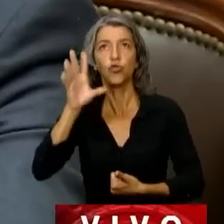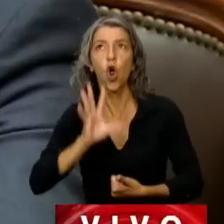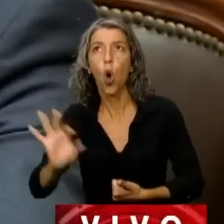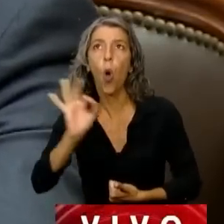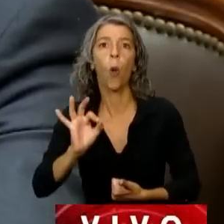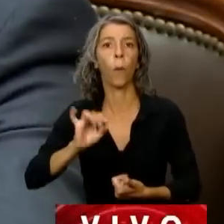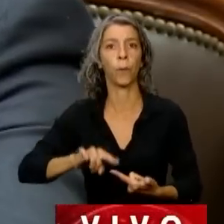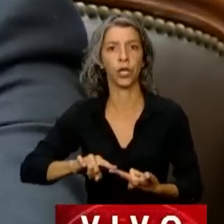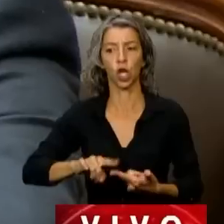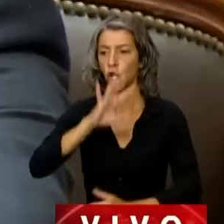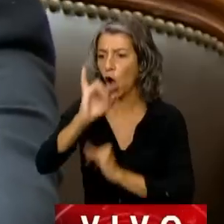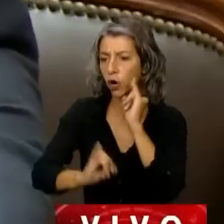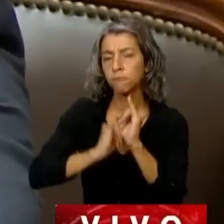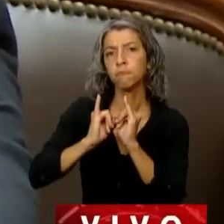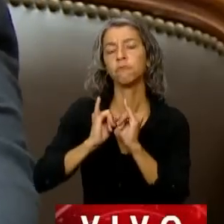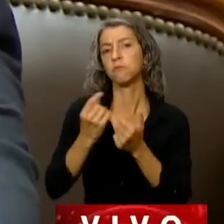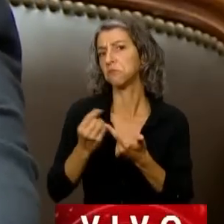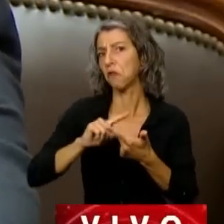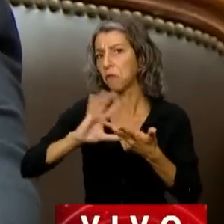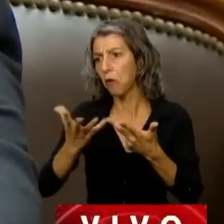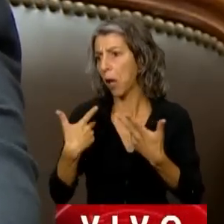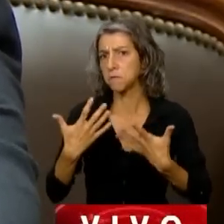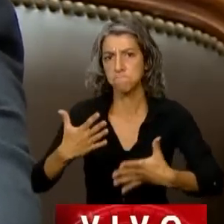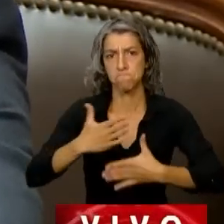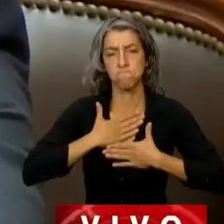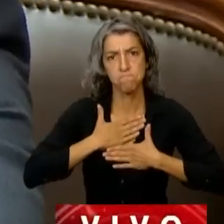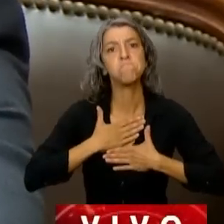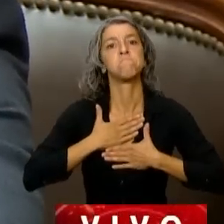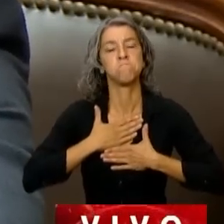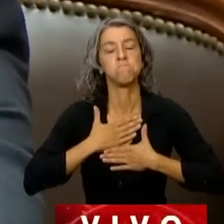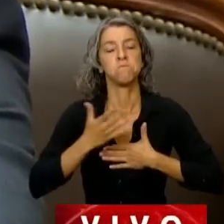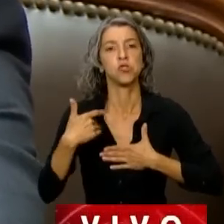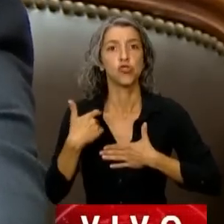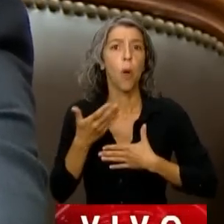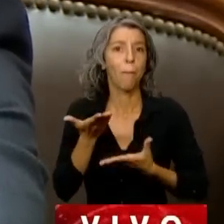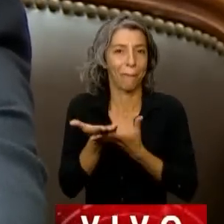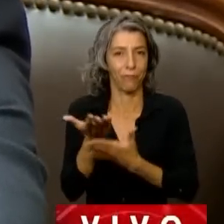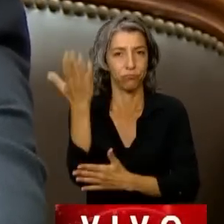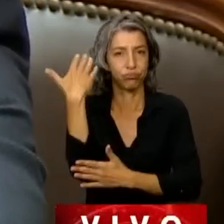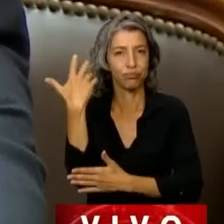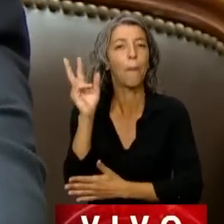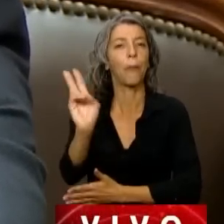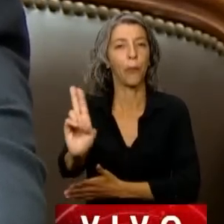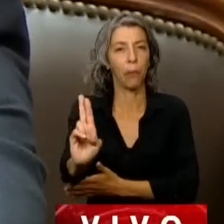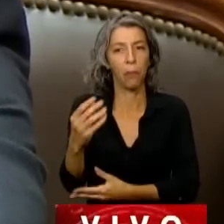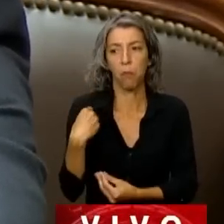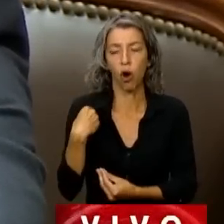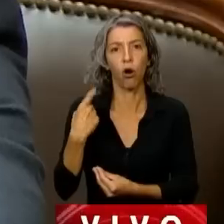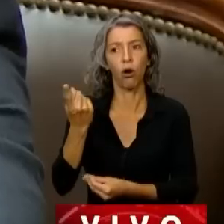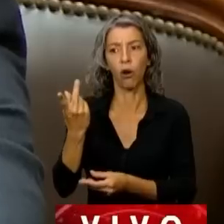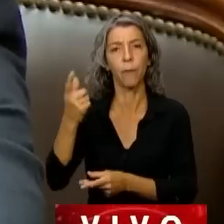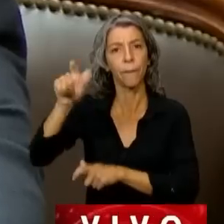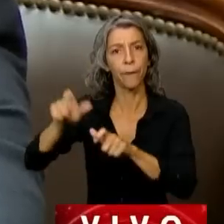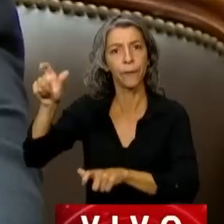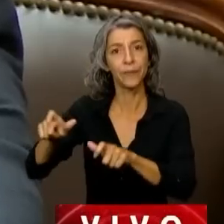y entonces la cuestión de privilegio es contra el Sindicato de Trabajadores del ANSES, que ha